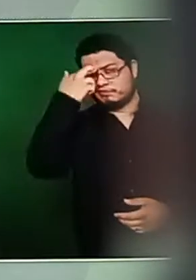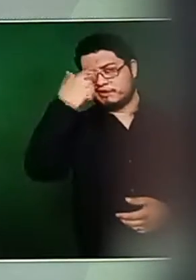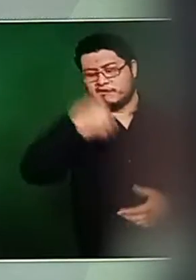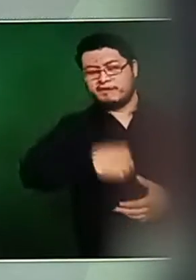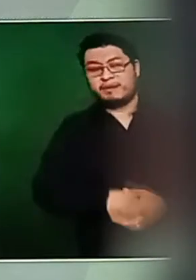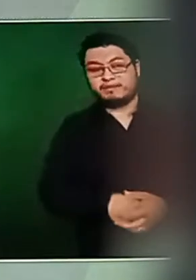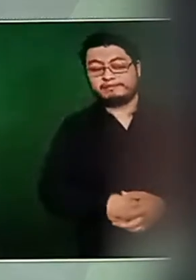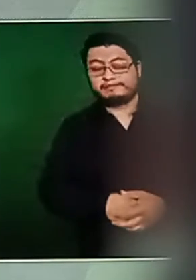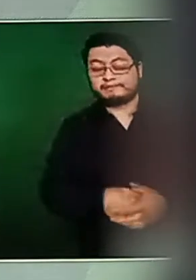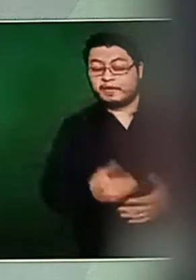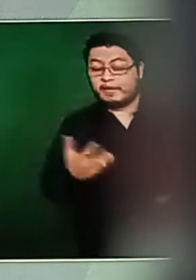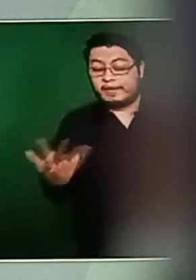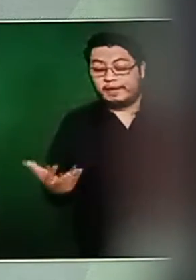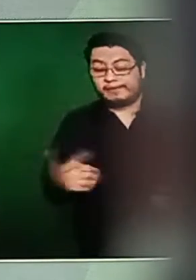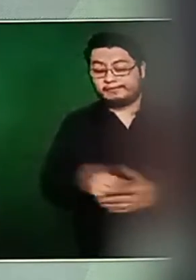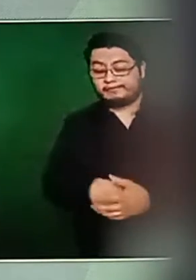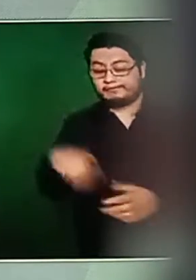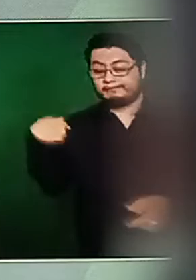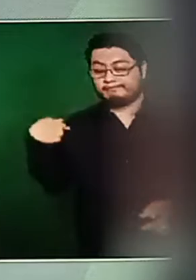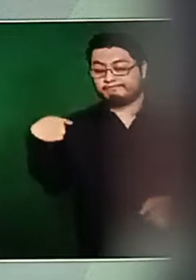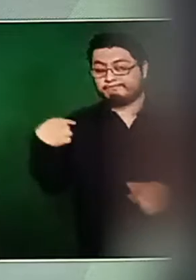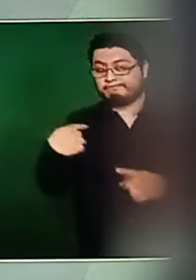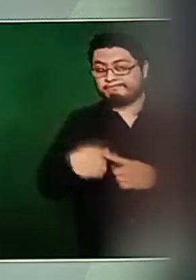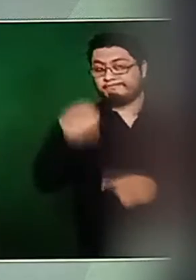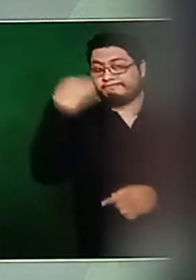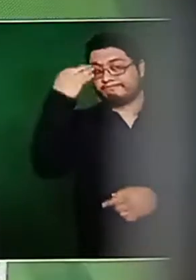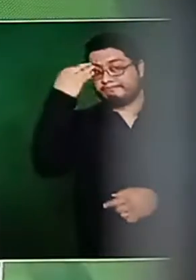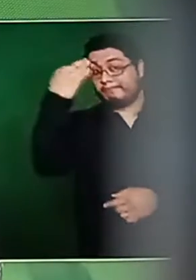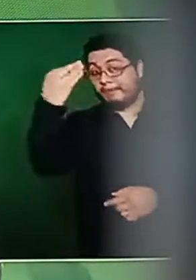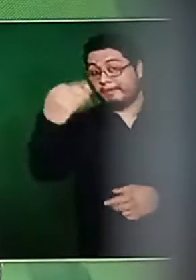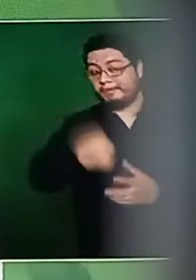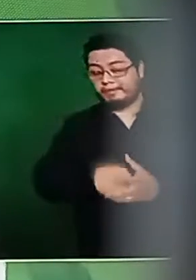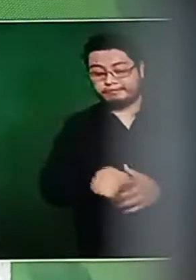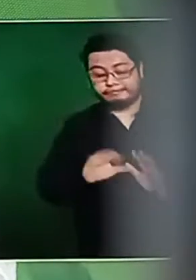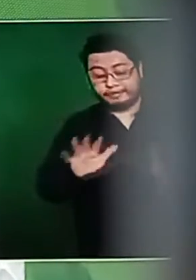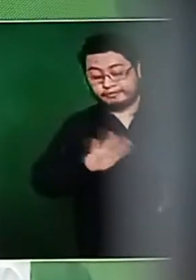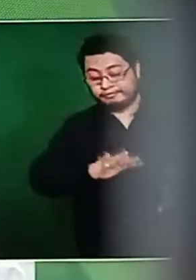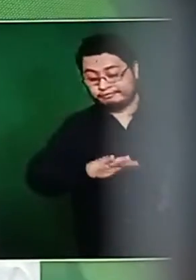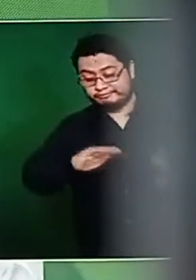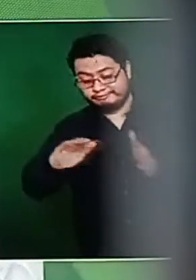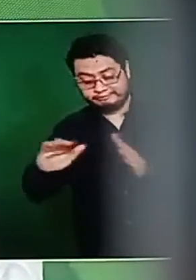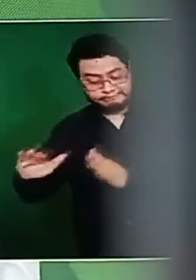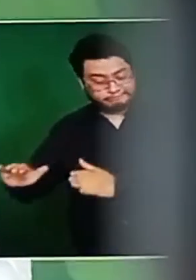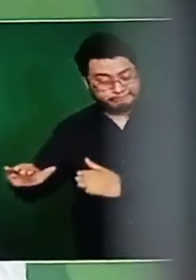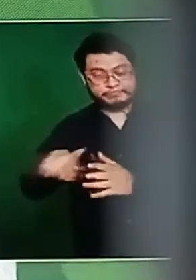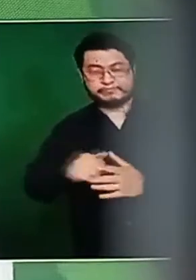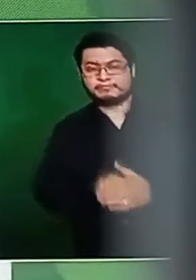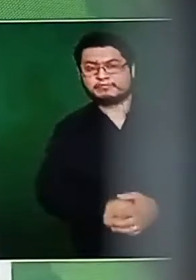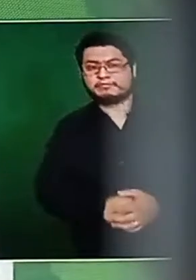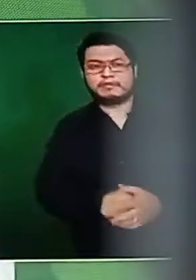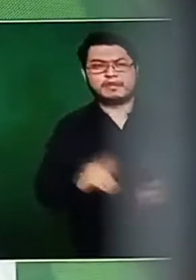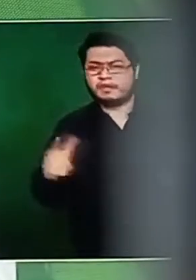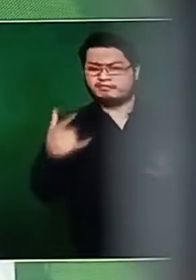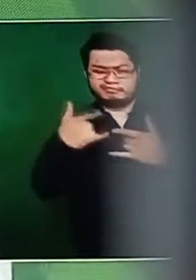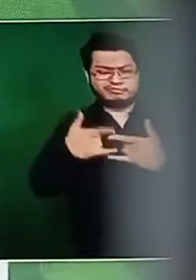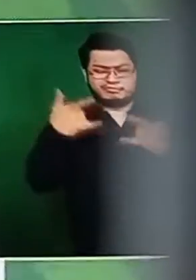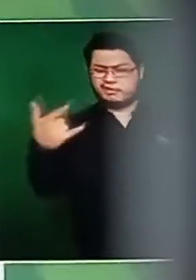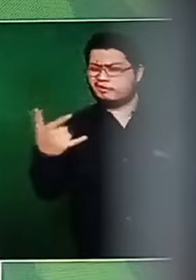pasaron los tiempos y por eso hay que olvidar la historia, que es la maestra de la vida.